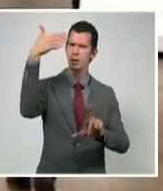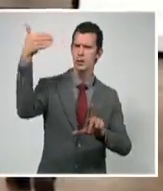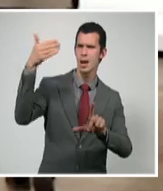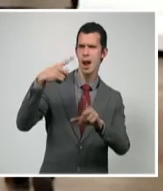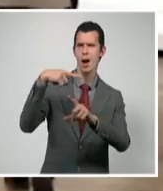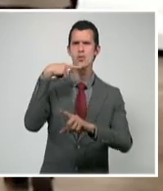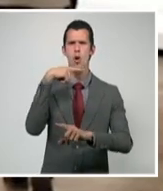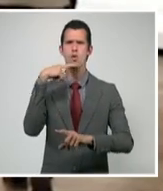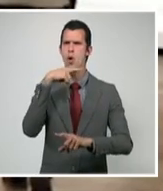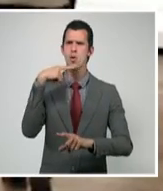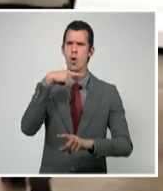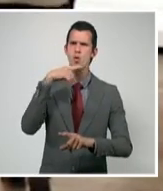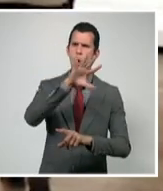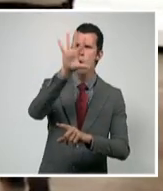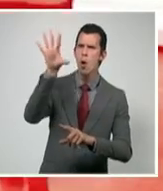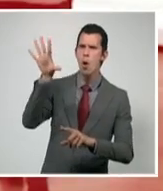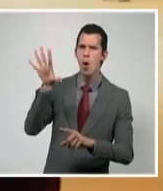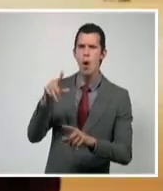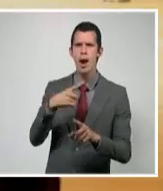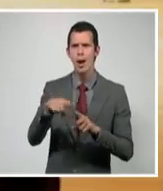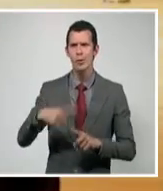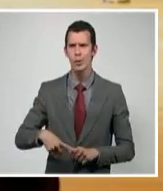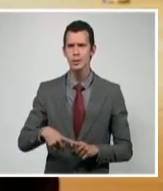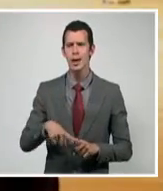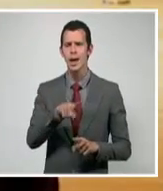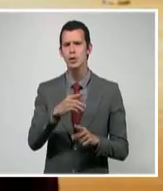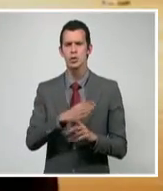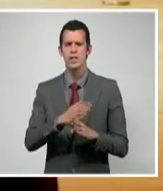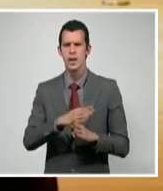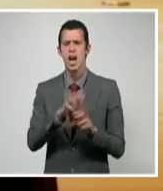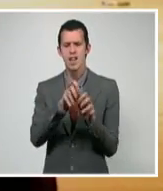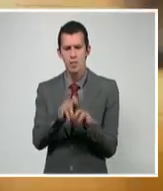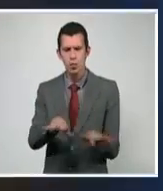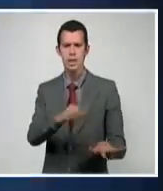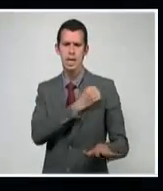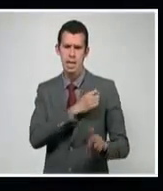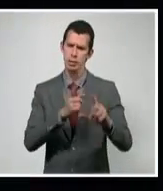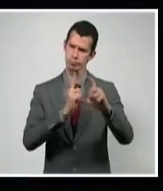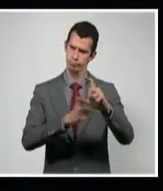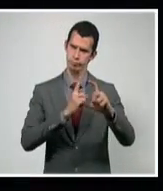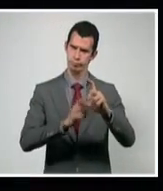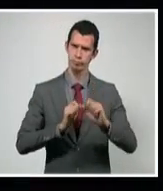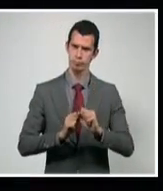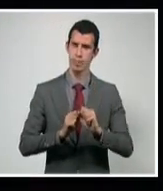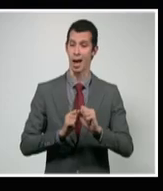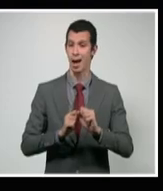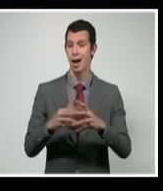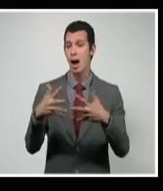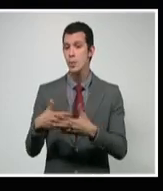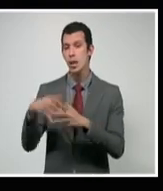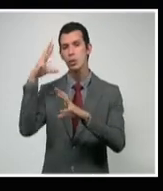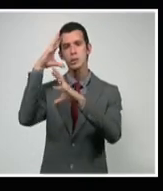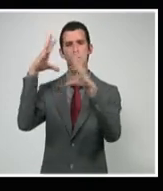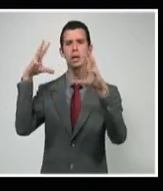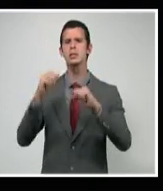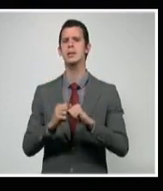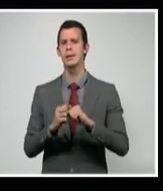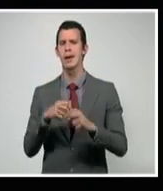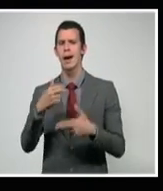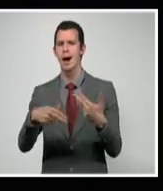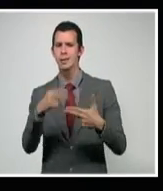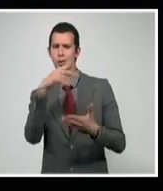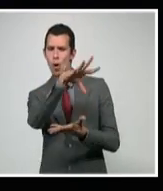pudiera servir como agente de cambio frente a un poder, el socialista. Necesitan entonces fabricar esos líderes,